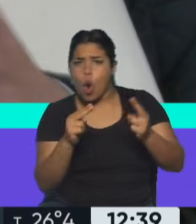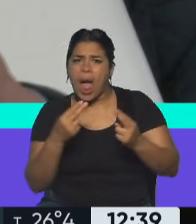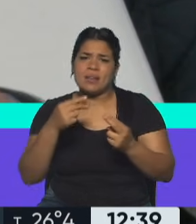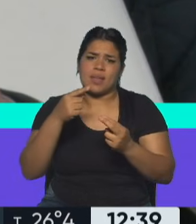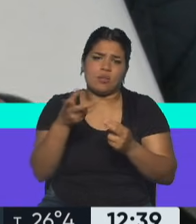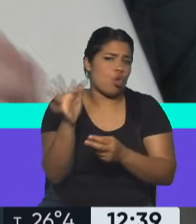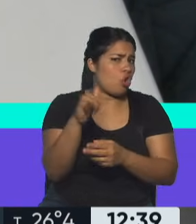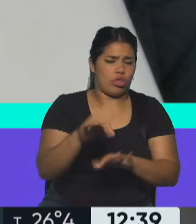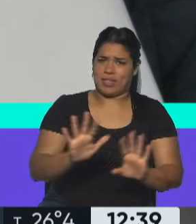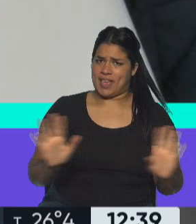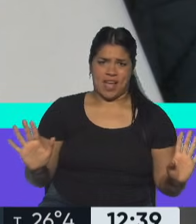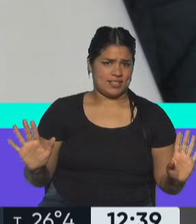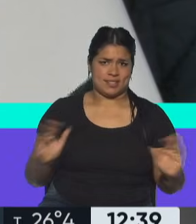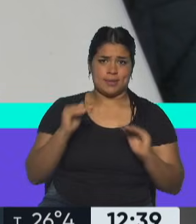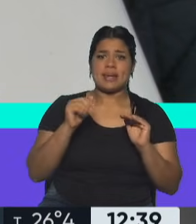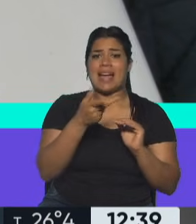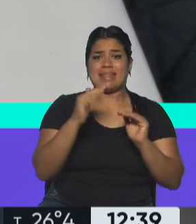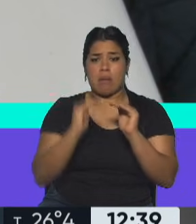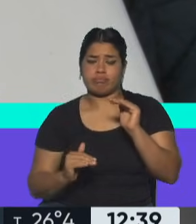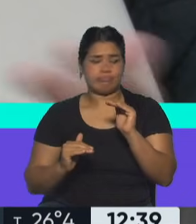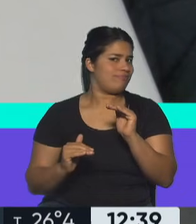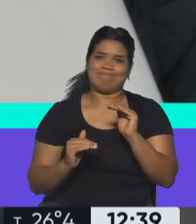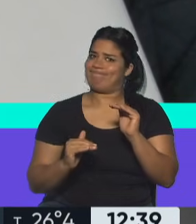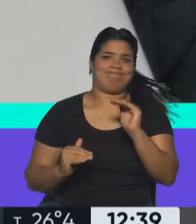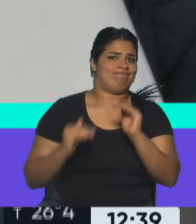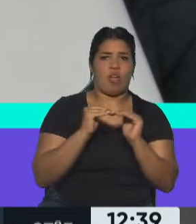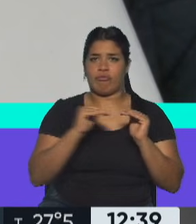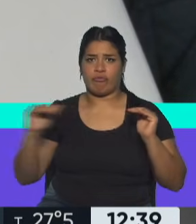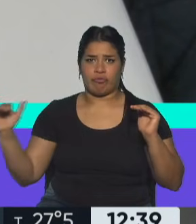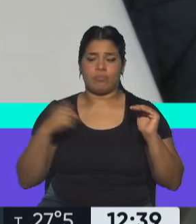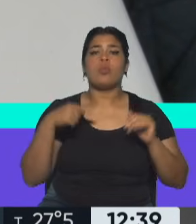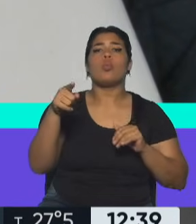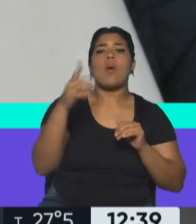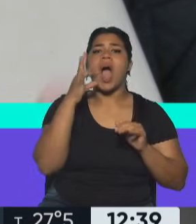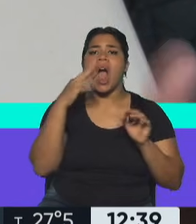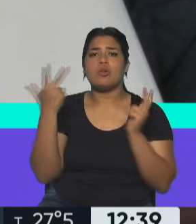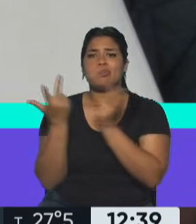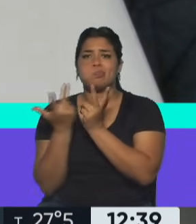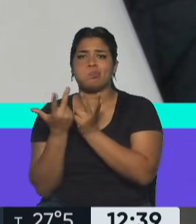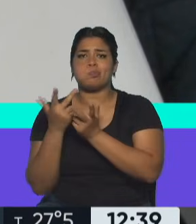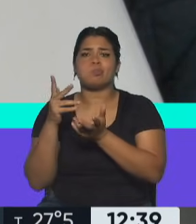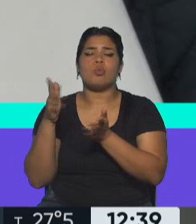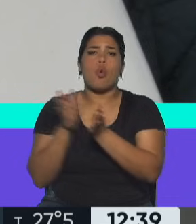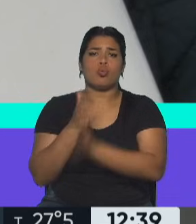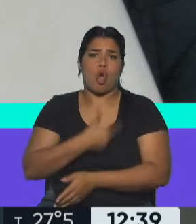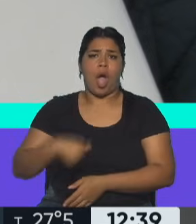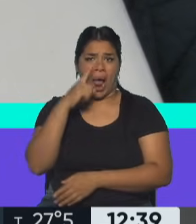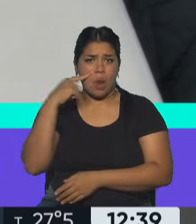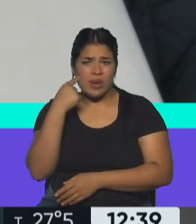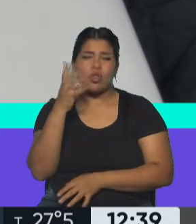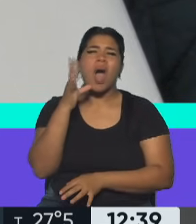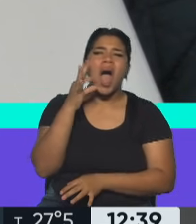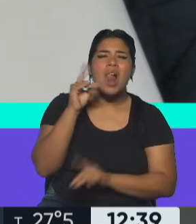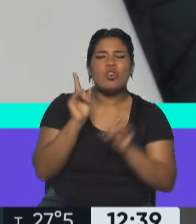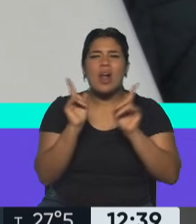es lamentable eso. ¿El gobierno piensa, o usted charló con el presidente, tiene alguna estrategia más para aportar, para por lo menos